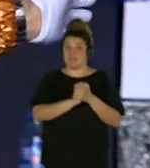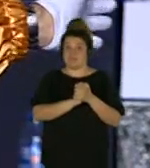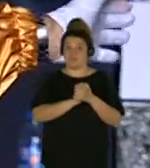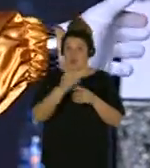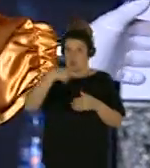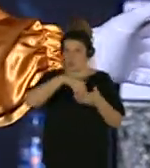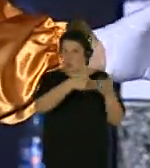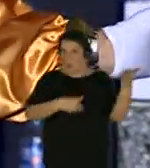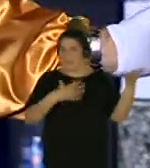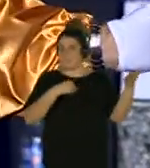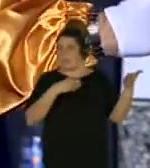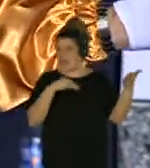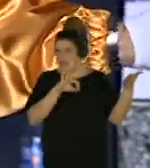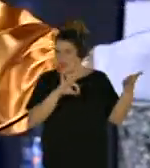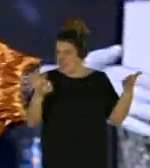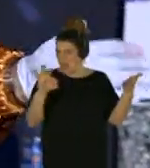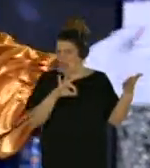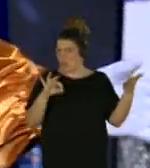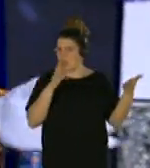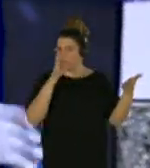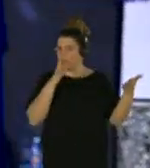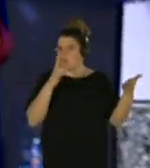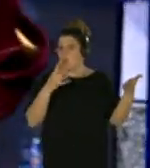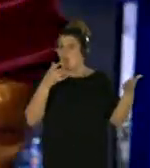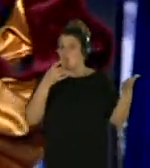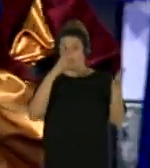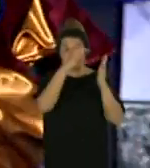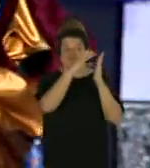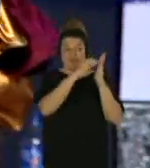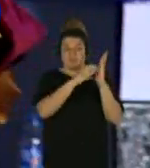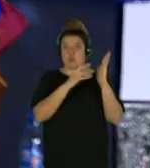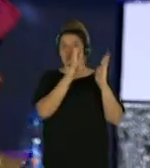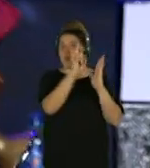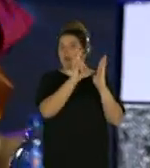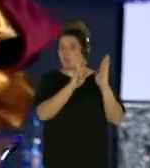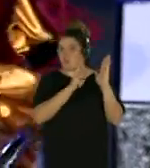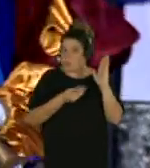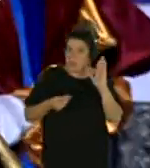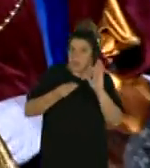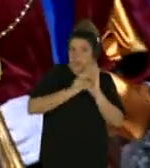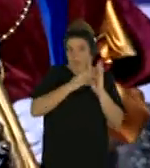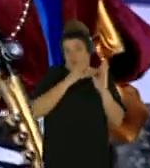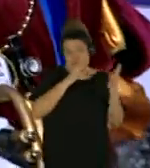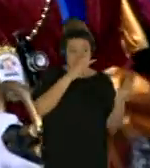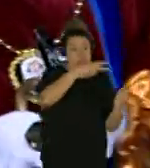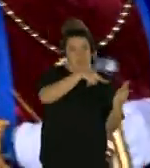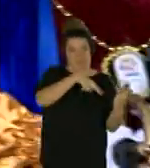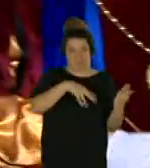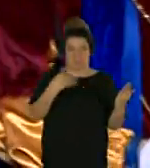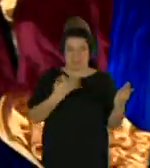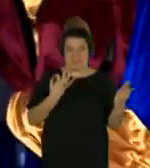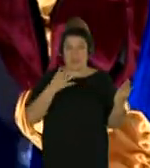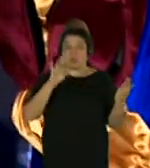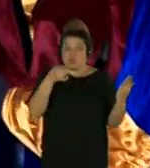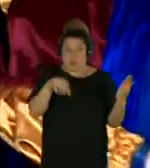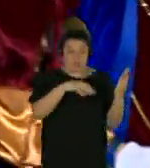tenemos las chuletas preparadas porque se quedaron ahí detrás algunas estrofas nuevas y sobre todo recuerdo que hay dos, las